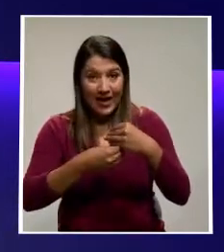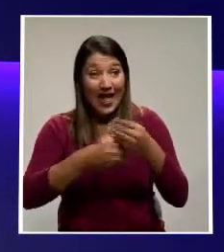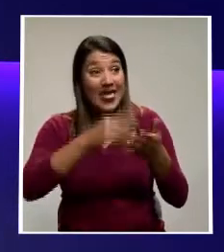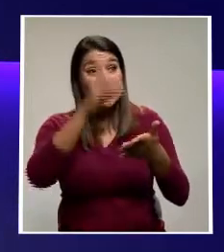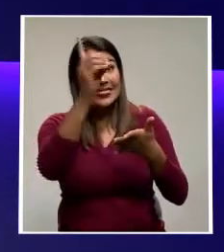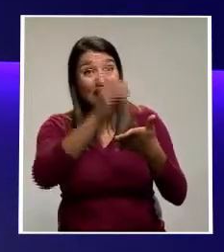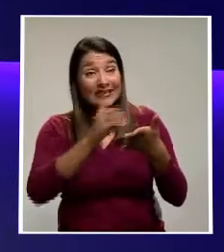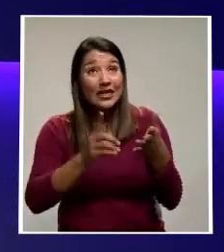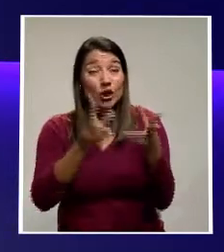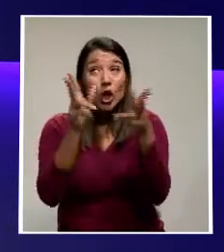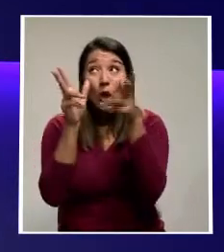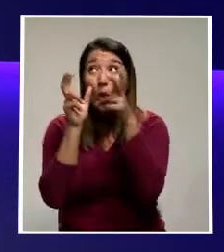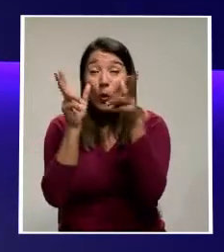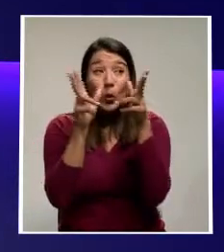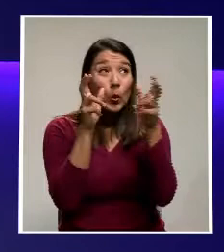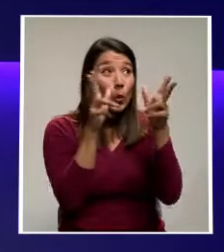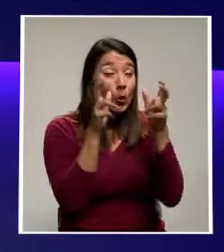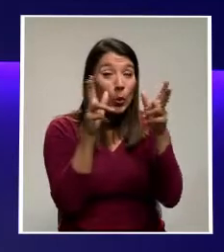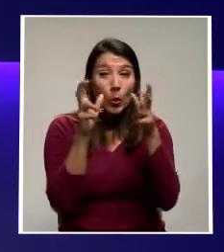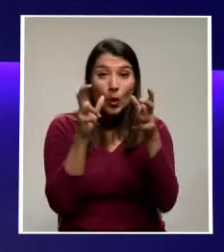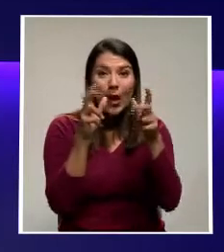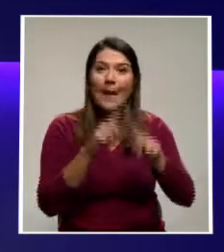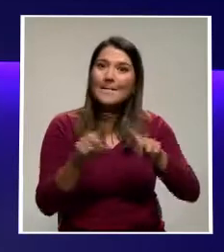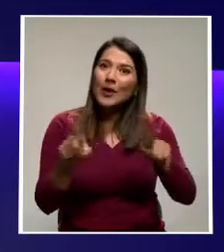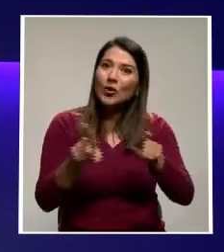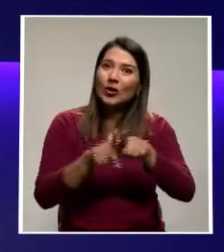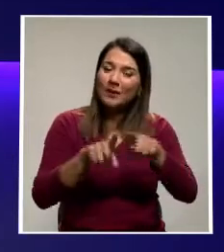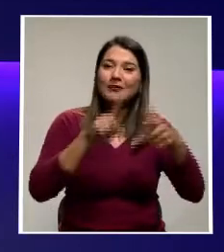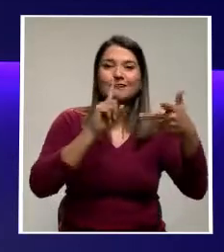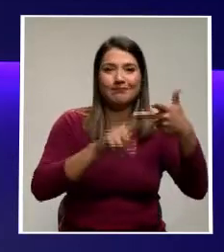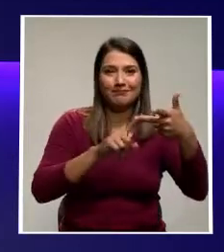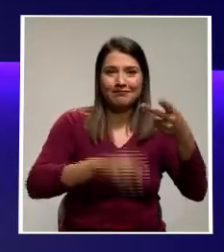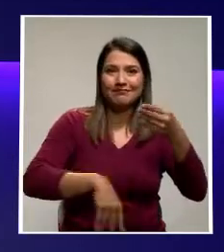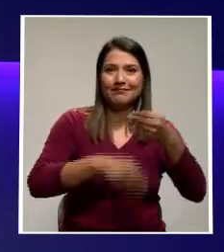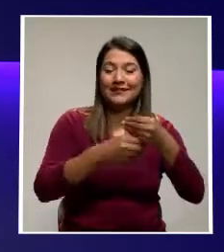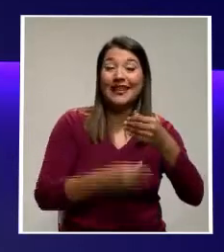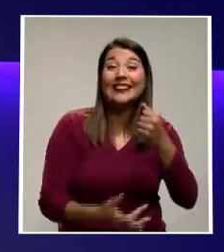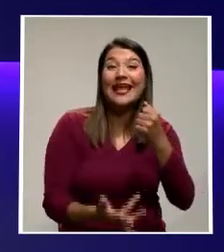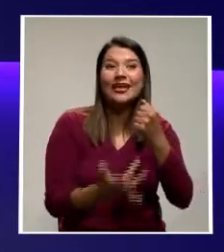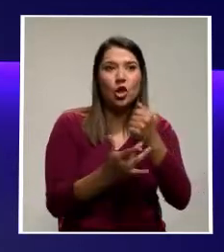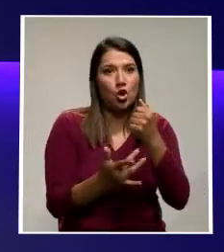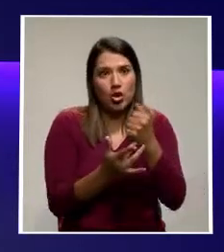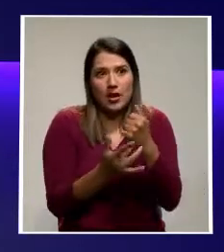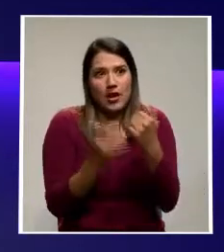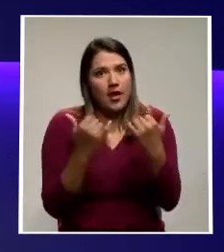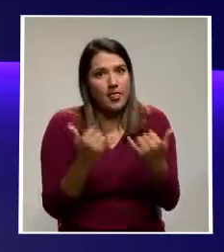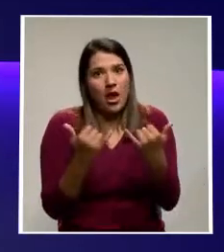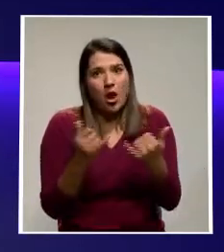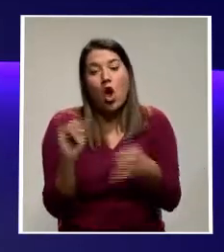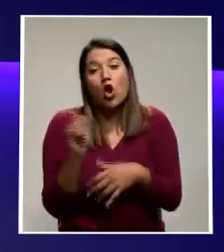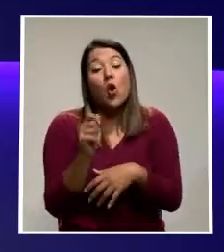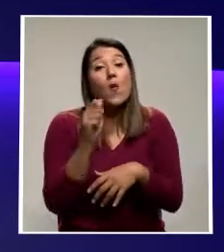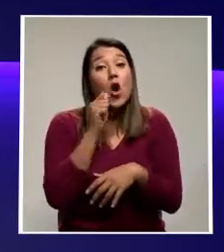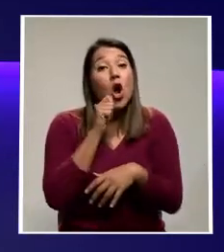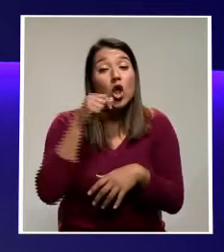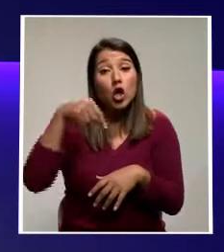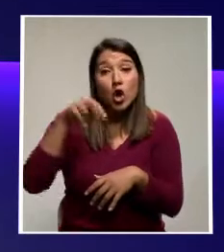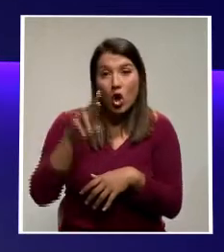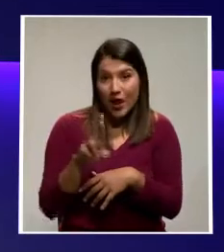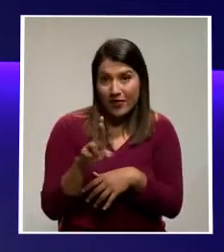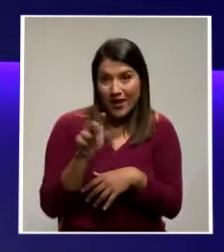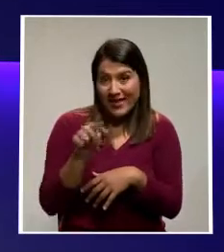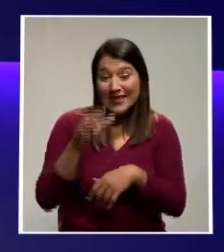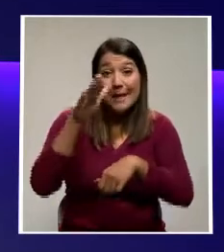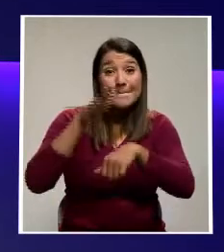diseño visual y están incorporando además tecnología de punta como un código QR que le